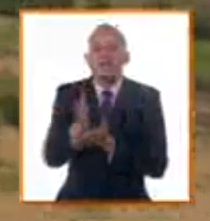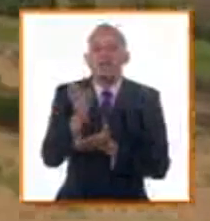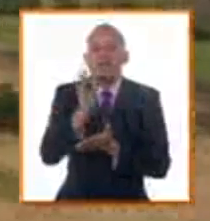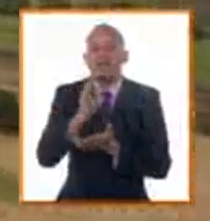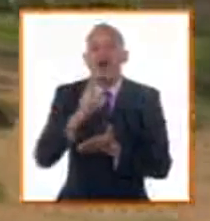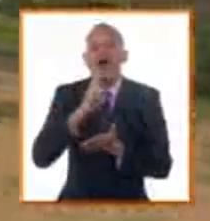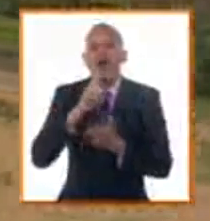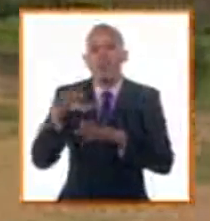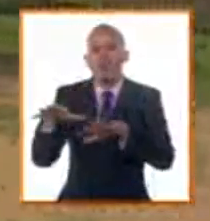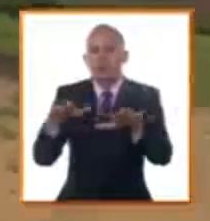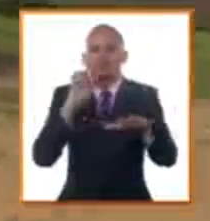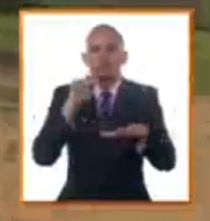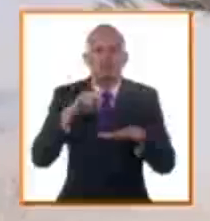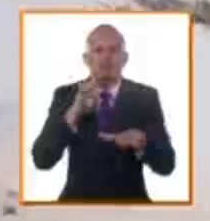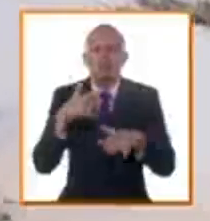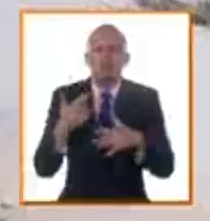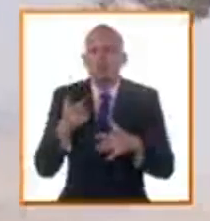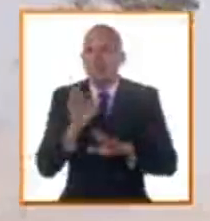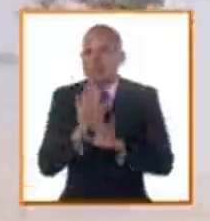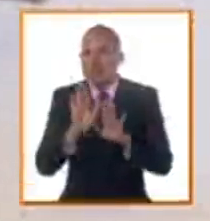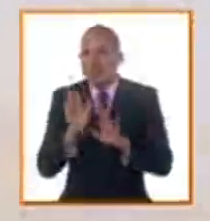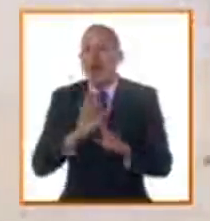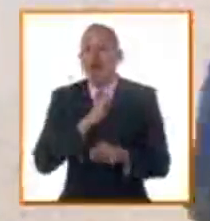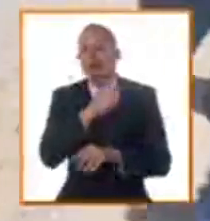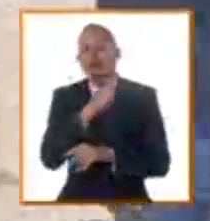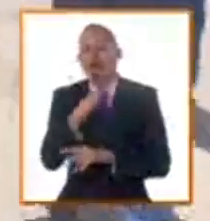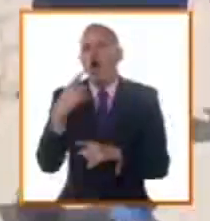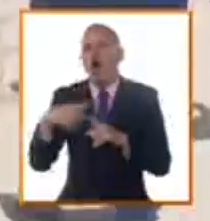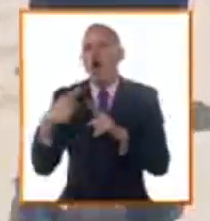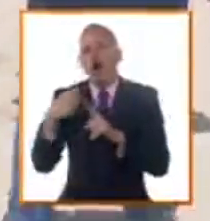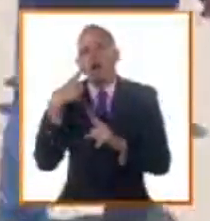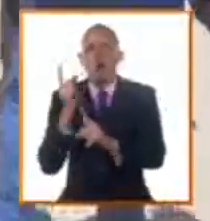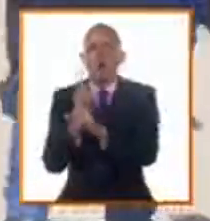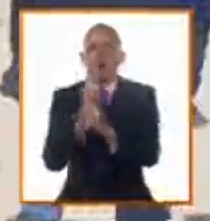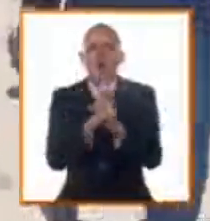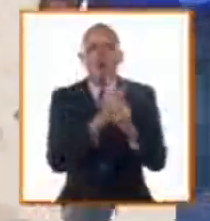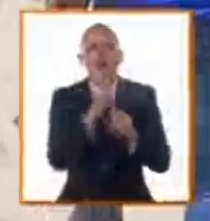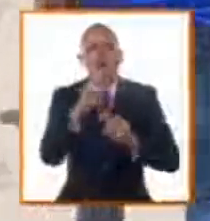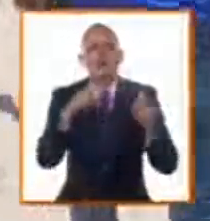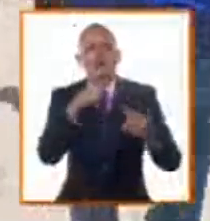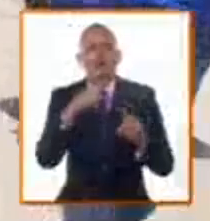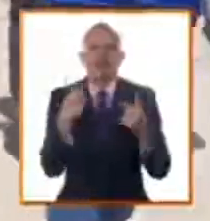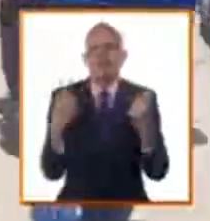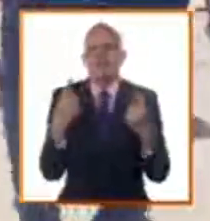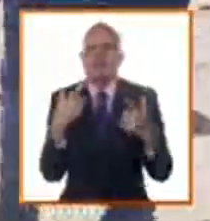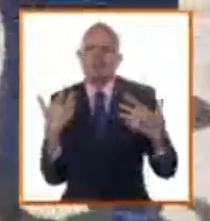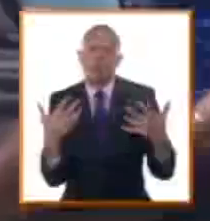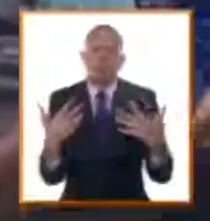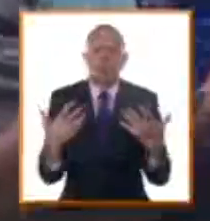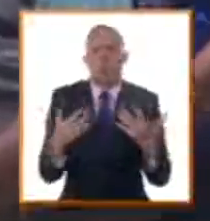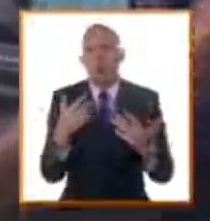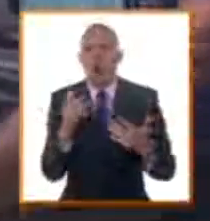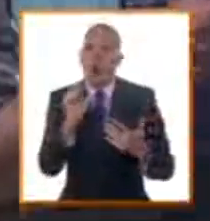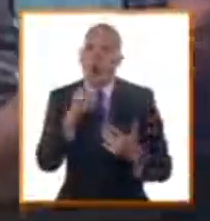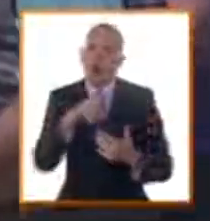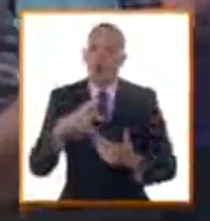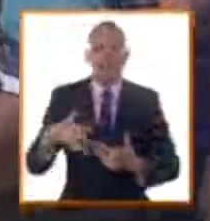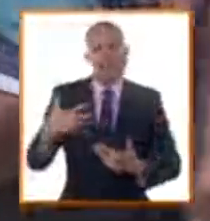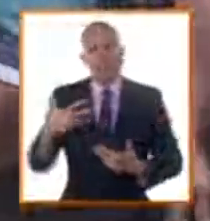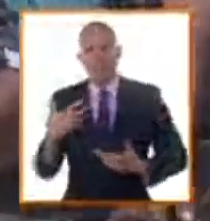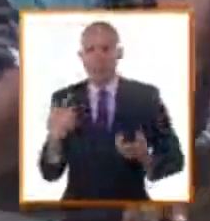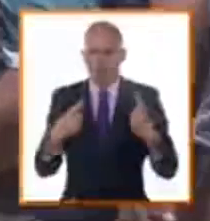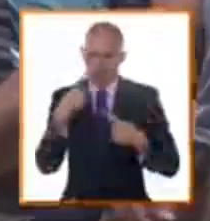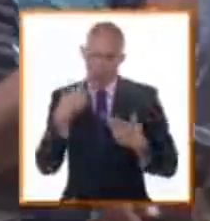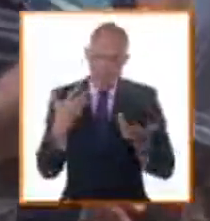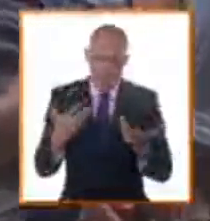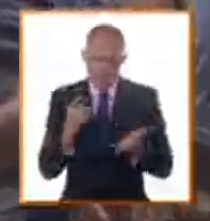igual forma, visitaron e intercambiaron con damnificados a fin de conocer sus necesidades e insatisfacciones. Las experiencias vividas